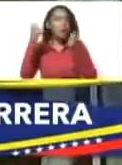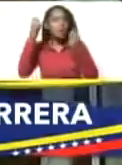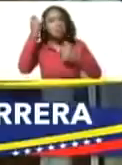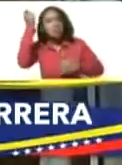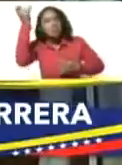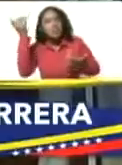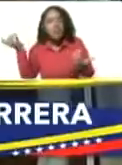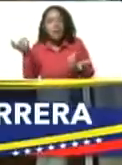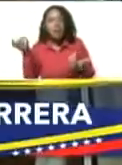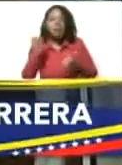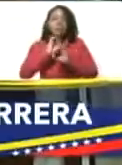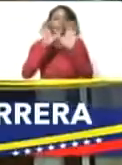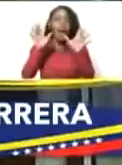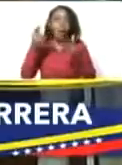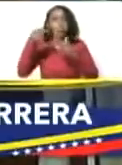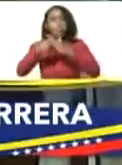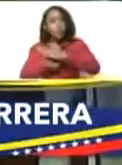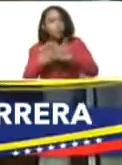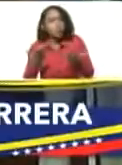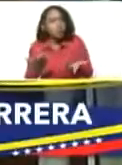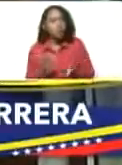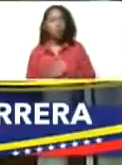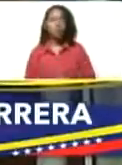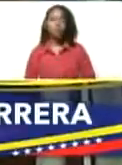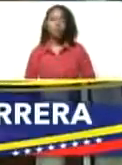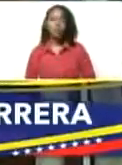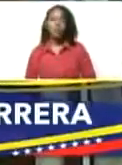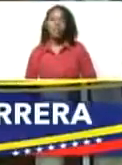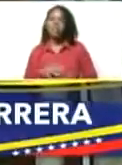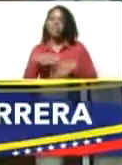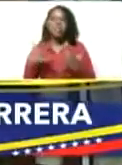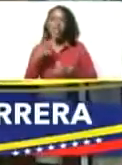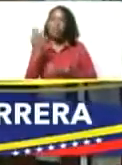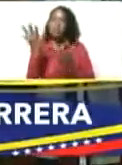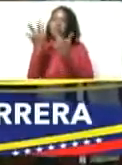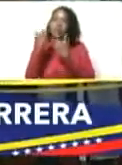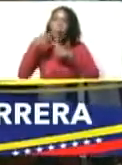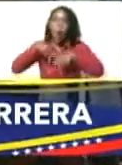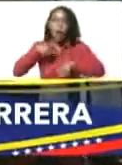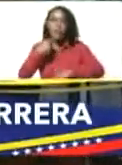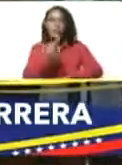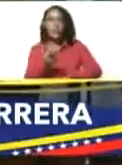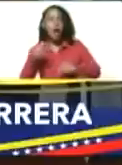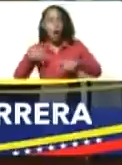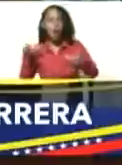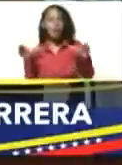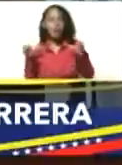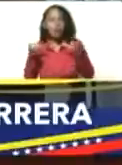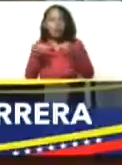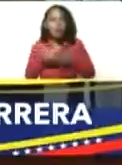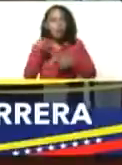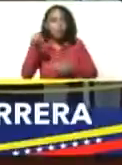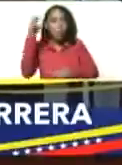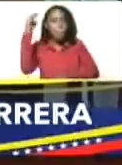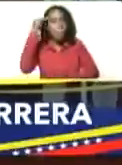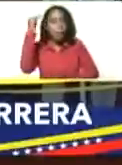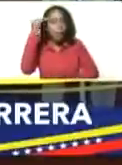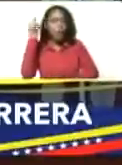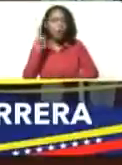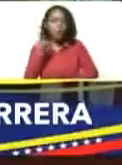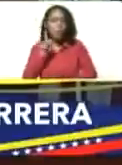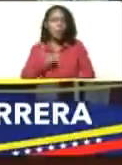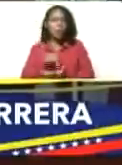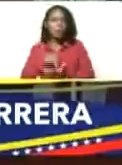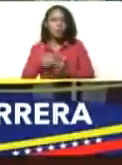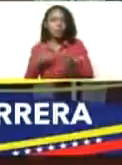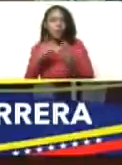humor fino y profundo, qué nos diría hoy a nosotros que estamos aquí reunidos alrededor de su memoria y de su